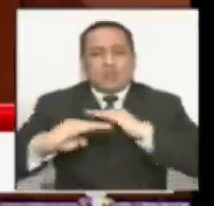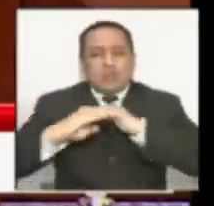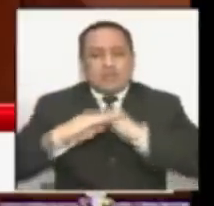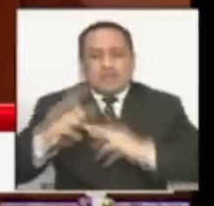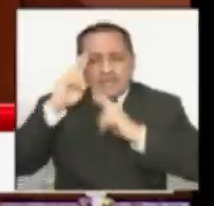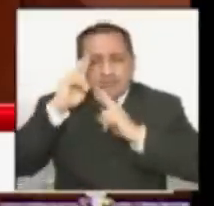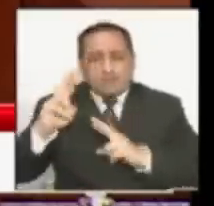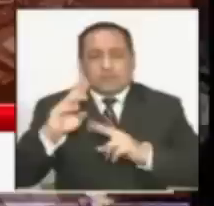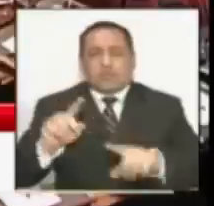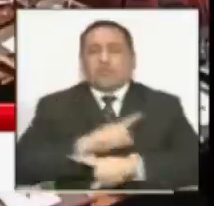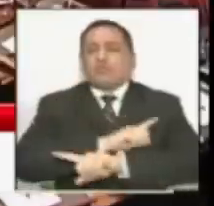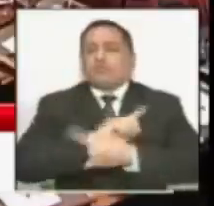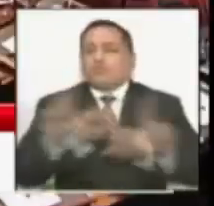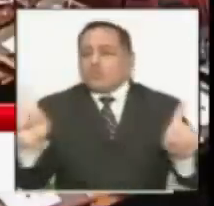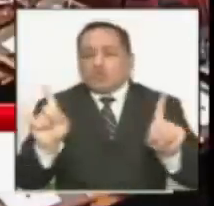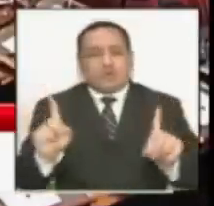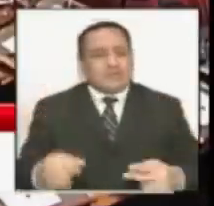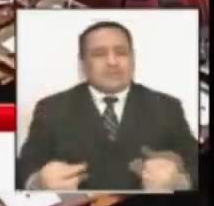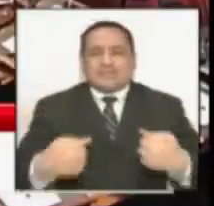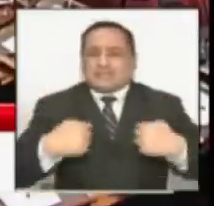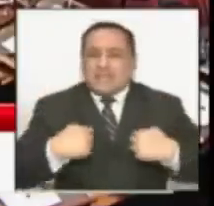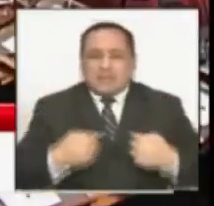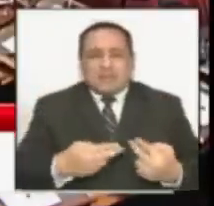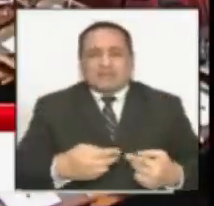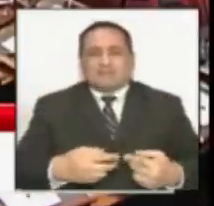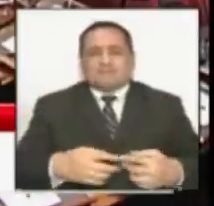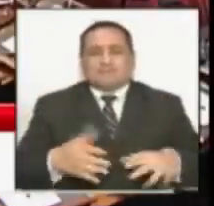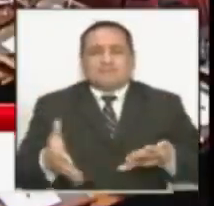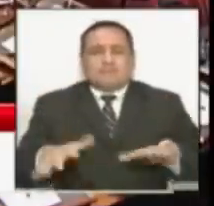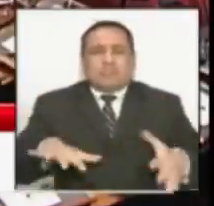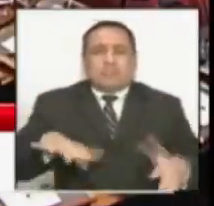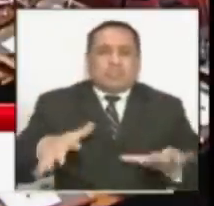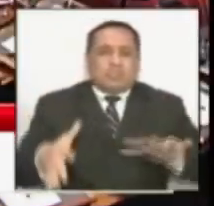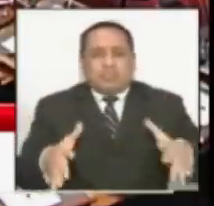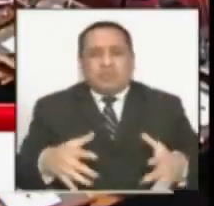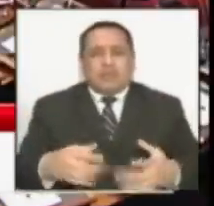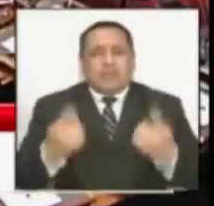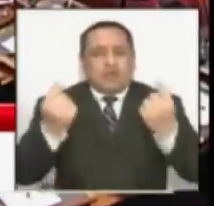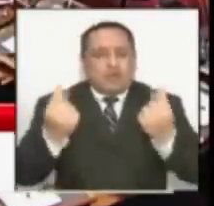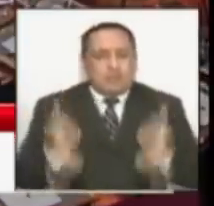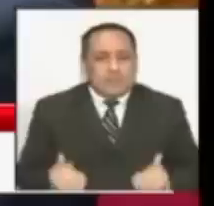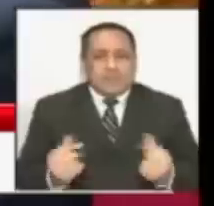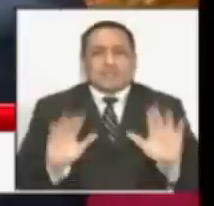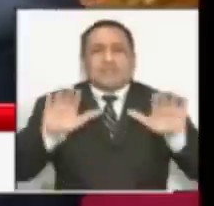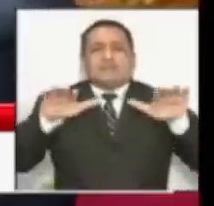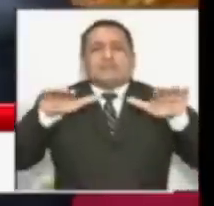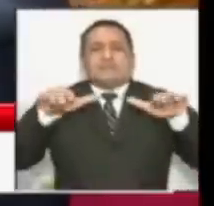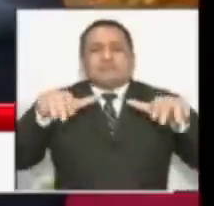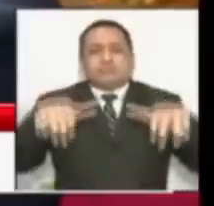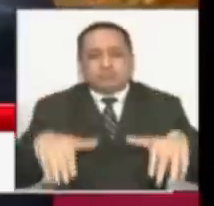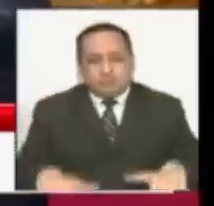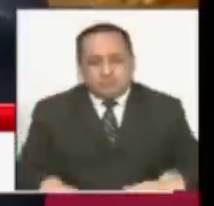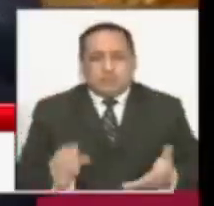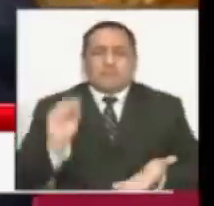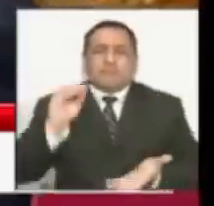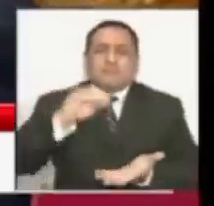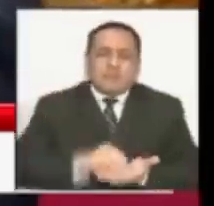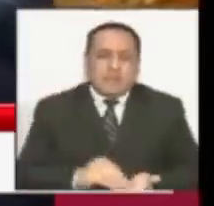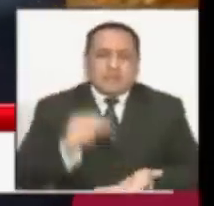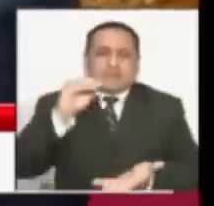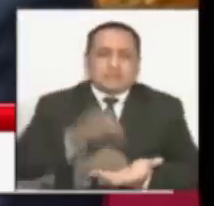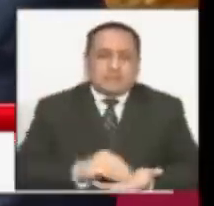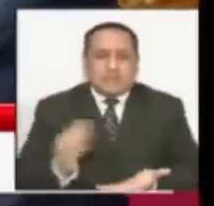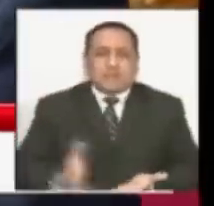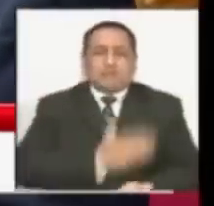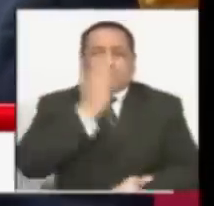democrático, no deben afectar la estabilidad del país ni sumirnos en una tras otra